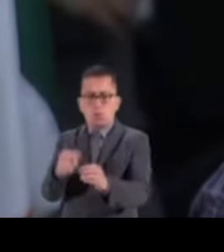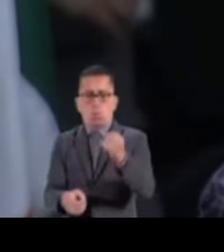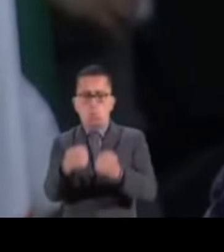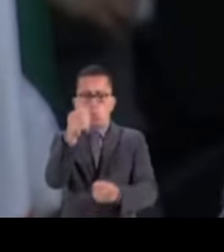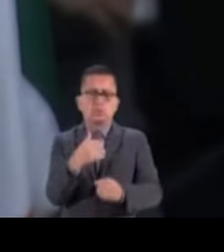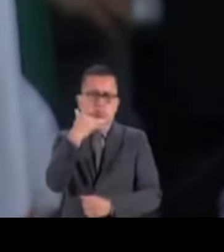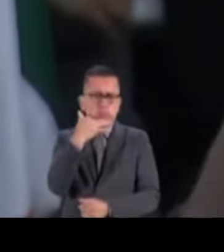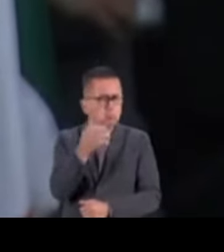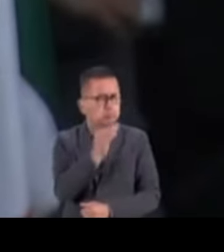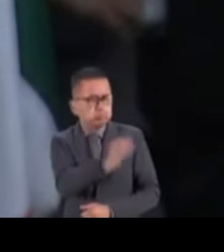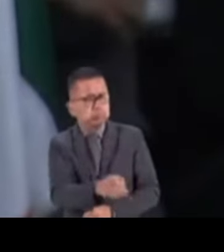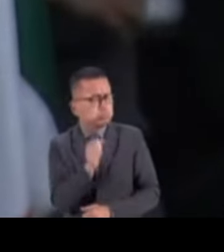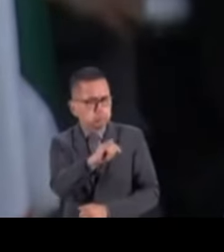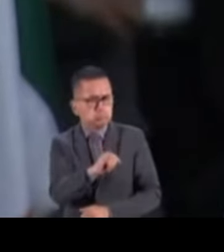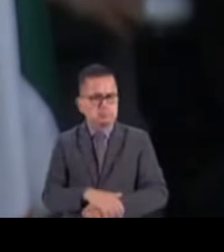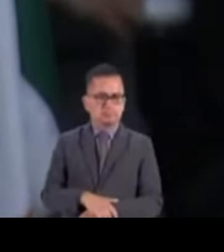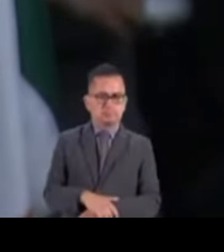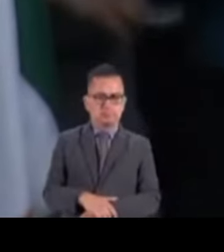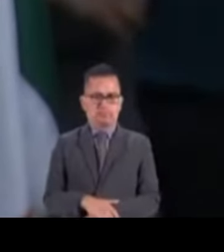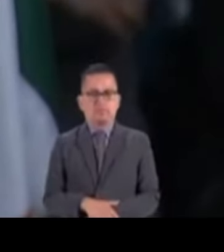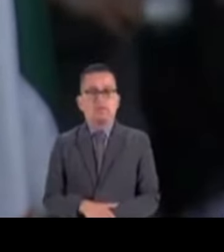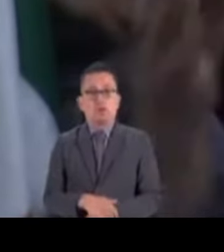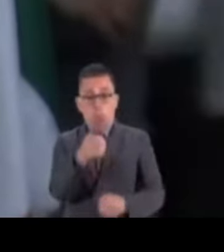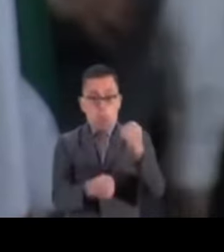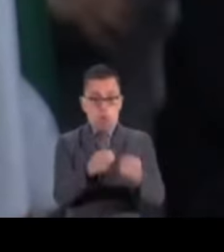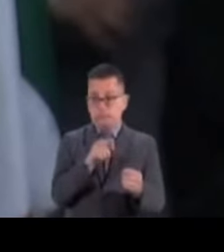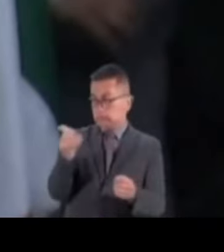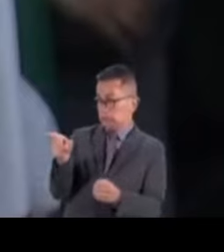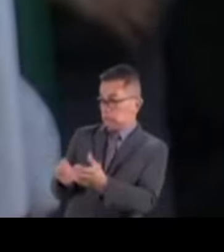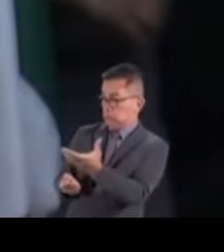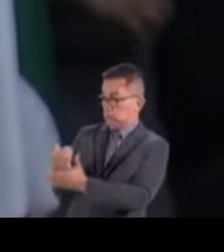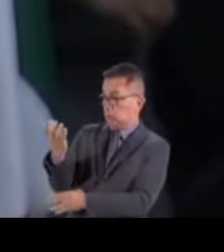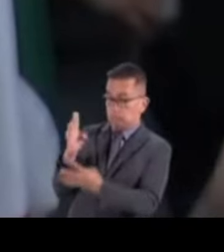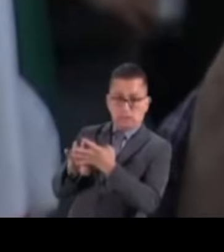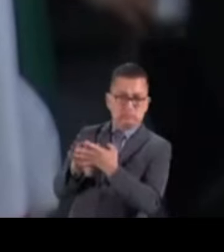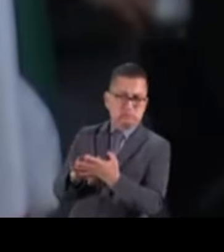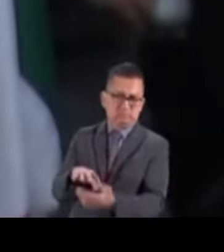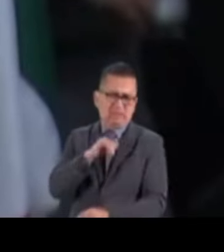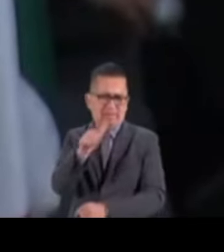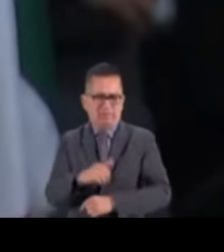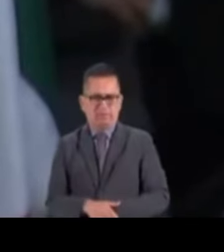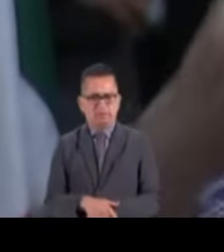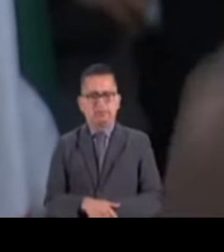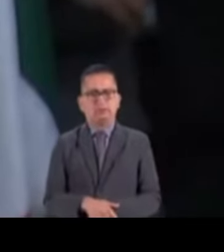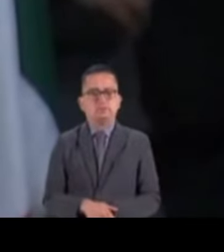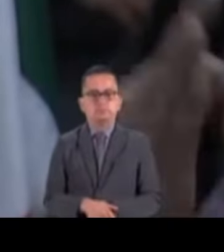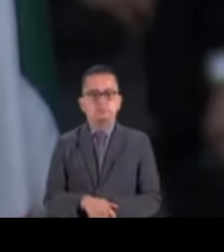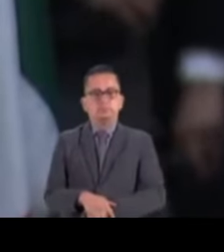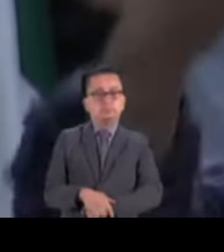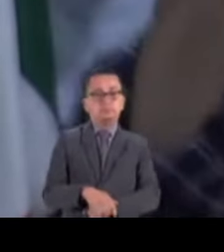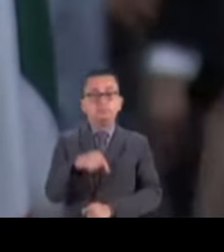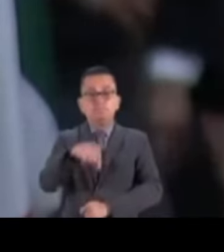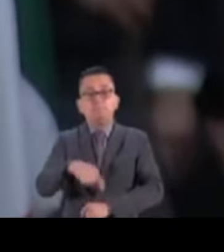los jueces. No han soltado criminales los jueces. Aquí, el único que